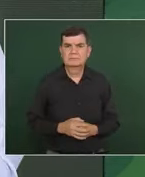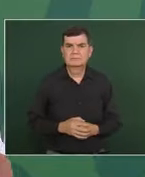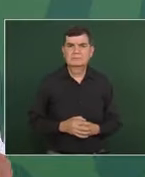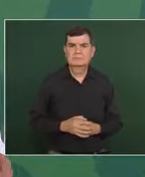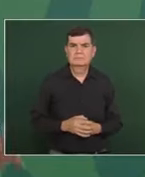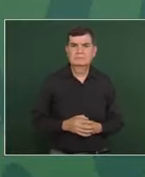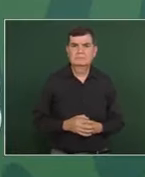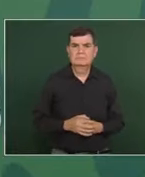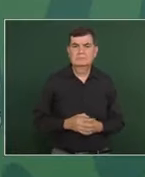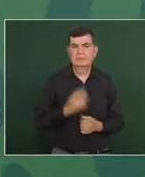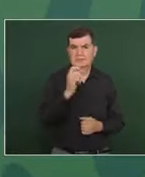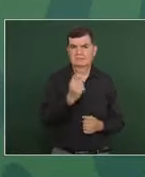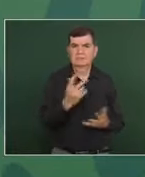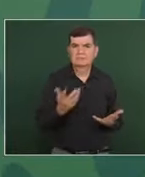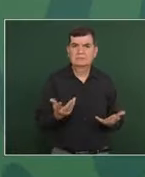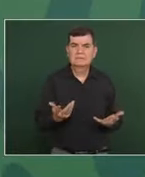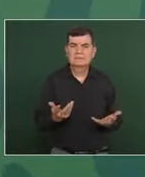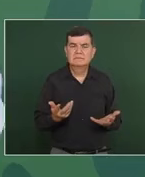Y